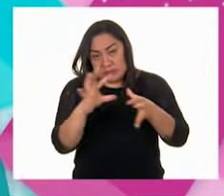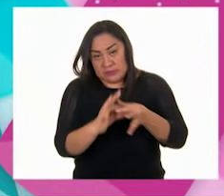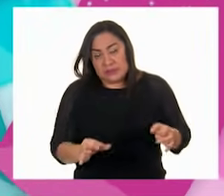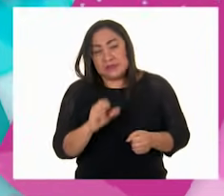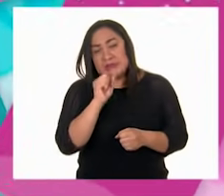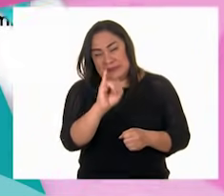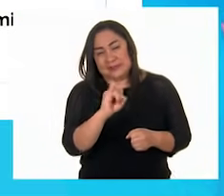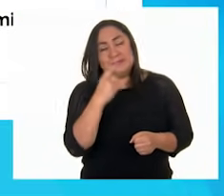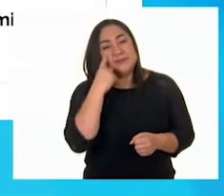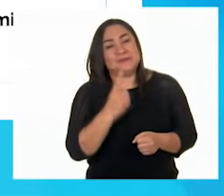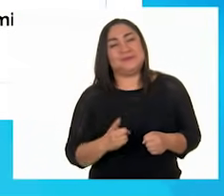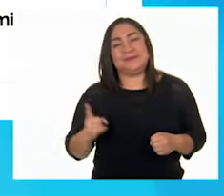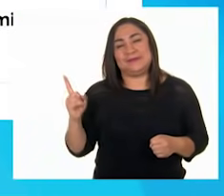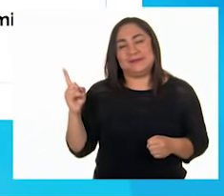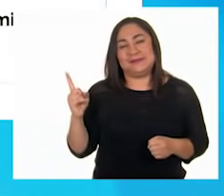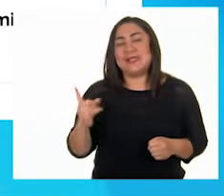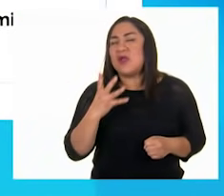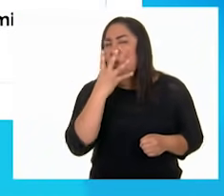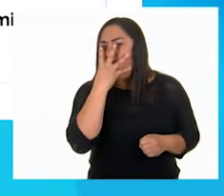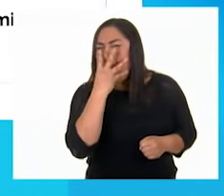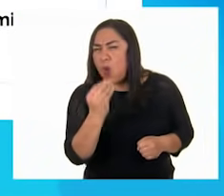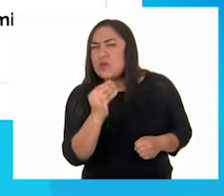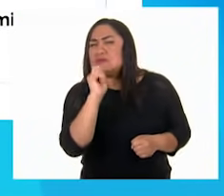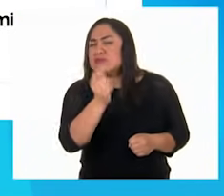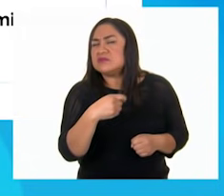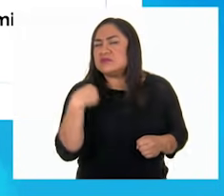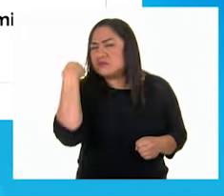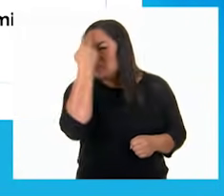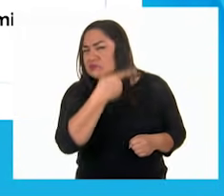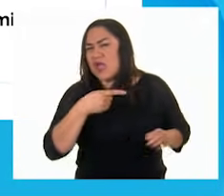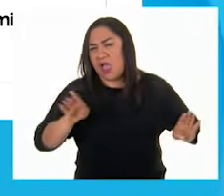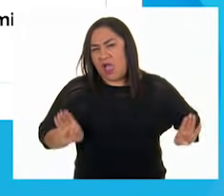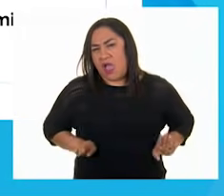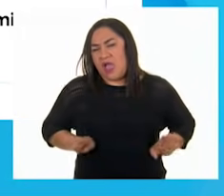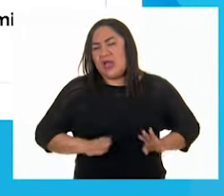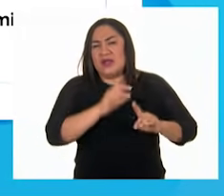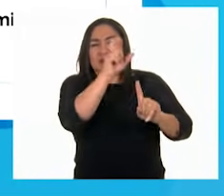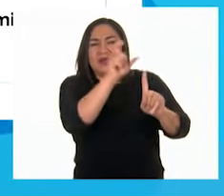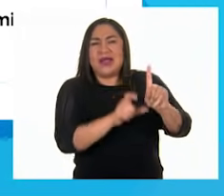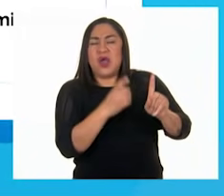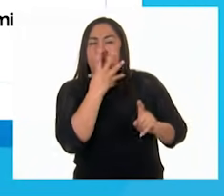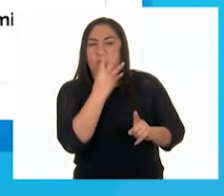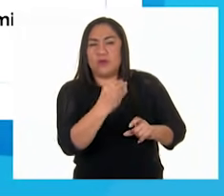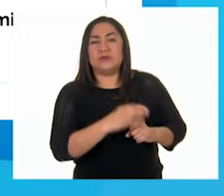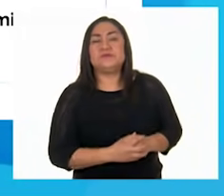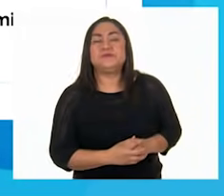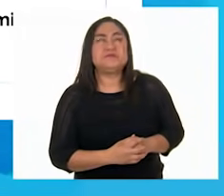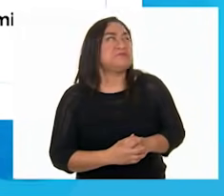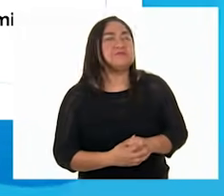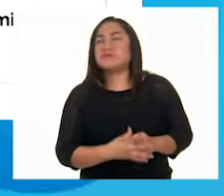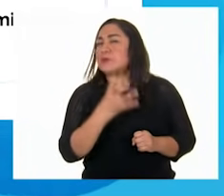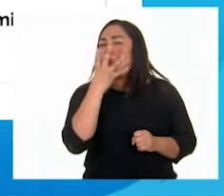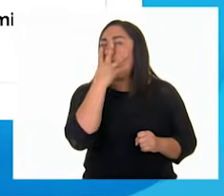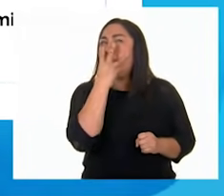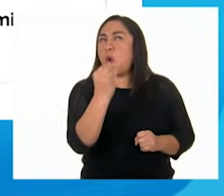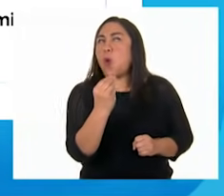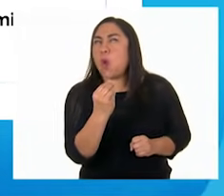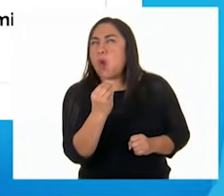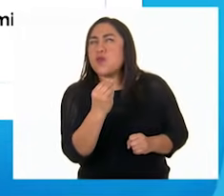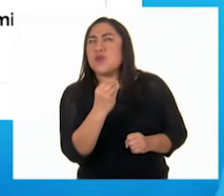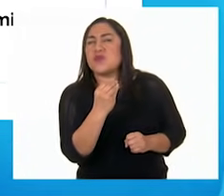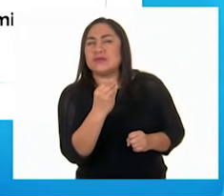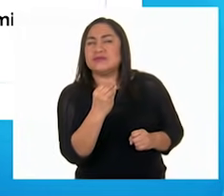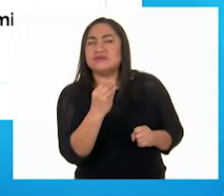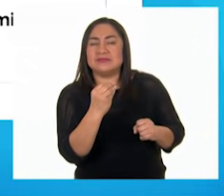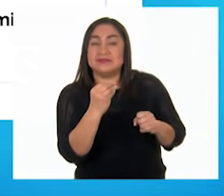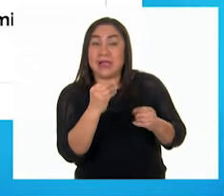características físicas de los lobos. Ahí está, mire. Ahí está. ¿Cómo son físicamente los lobos de los